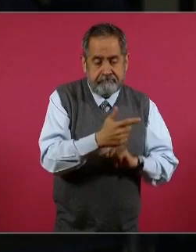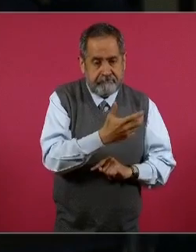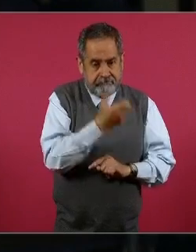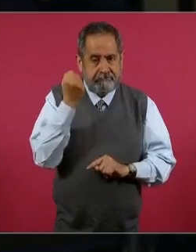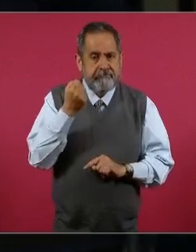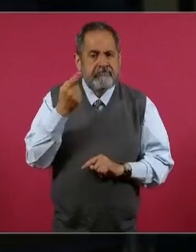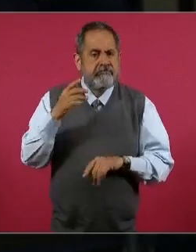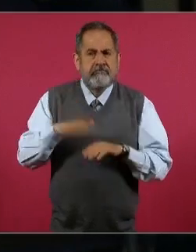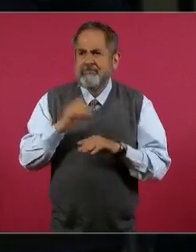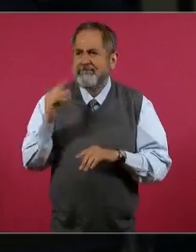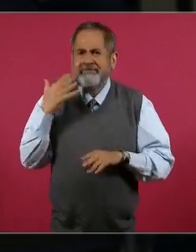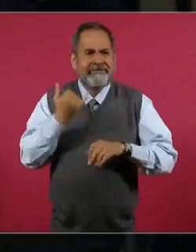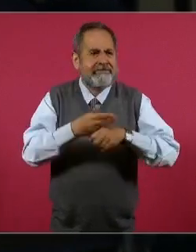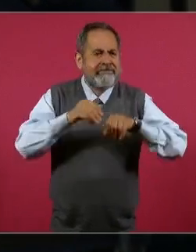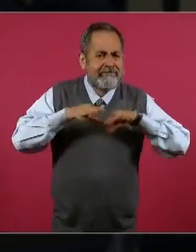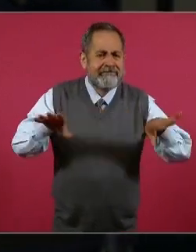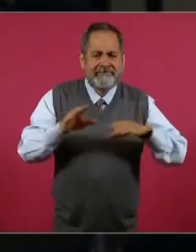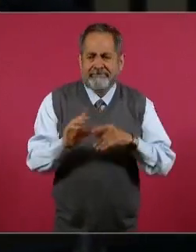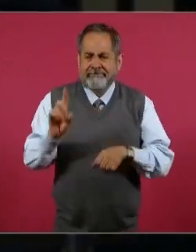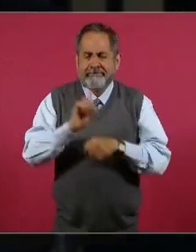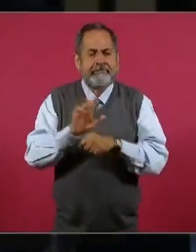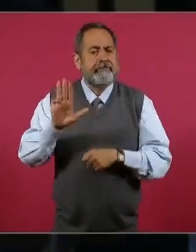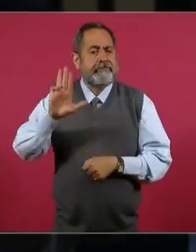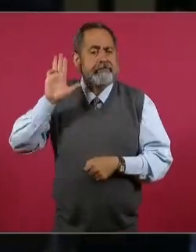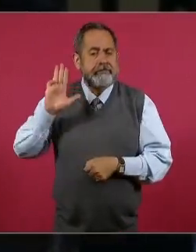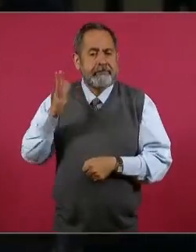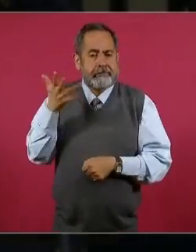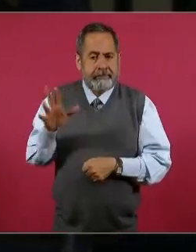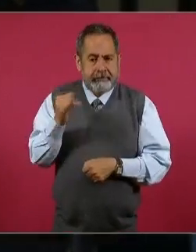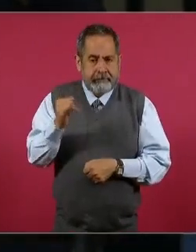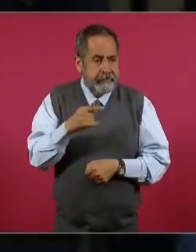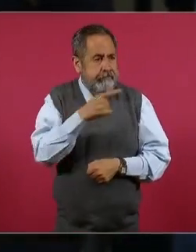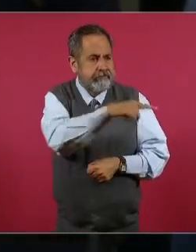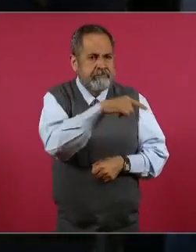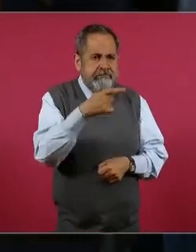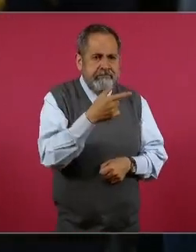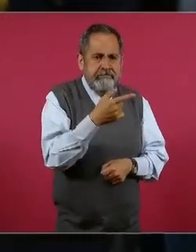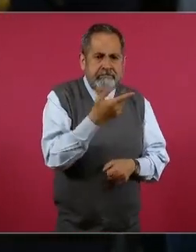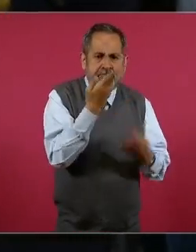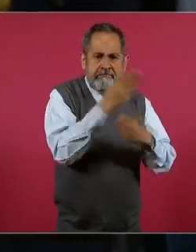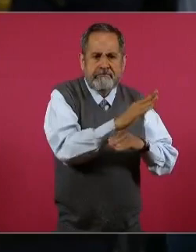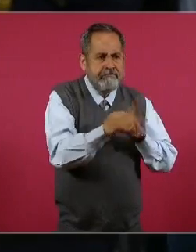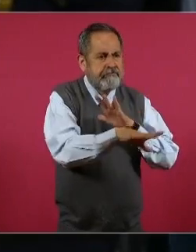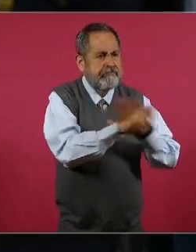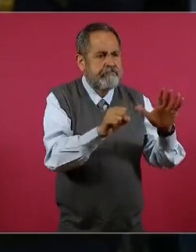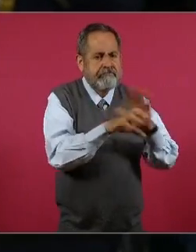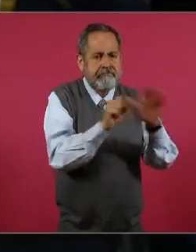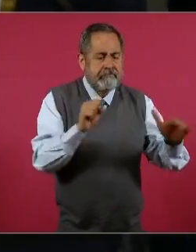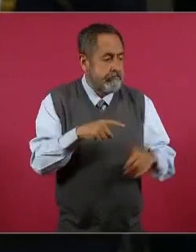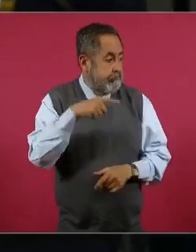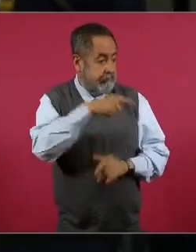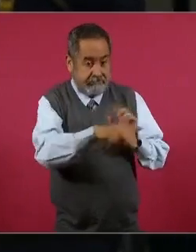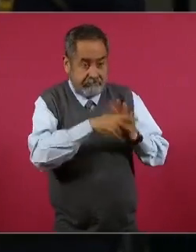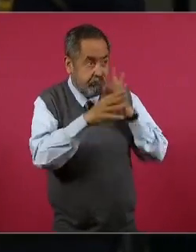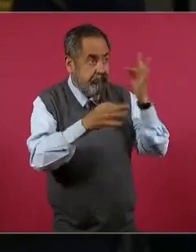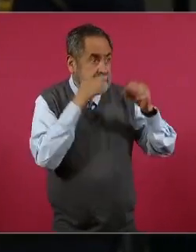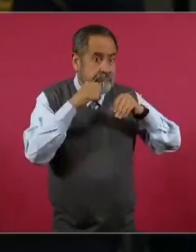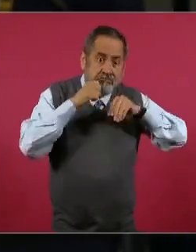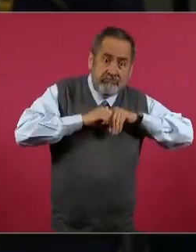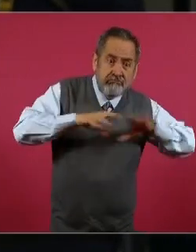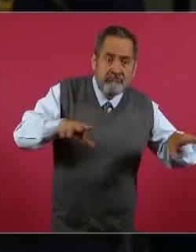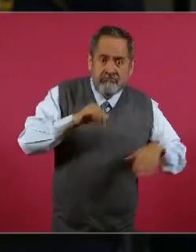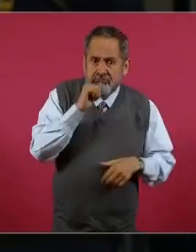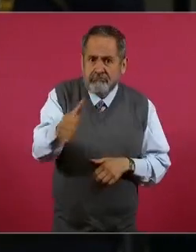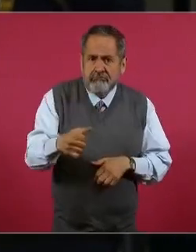que se distribuyó el pasado miércoles 10 de julio, información que curiosamente ningún medio de los llamados grandes lo ha dado a